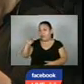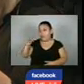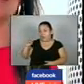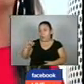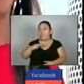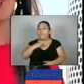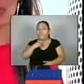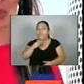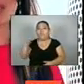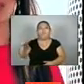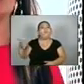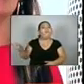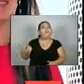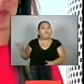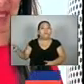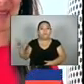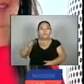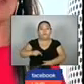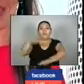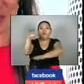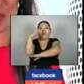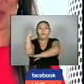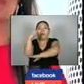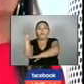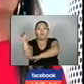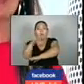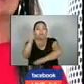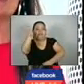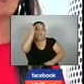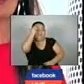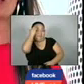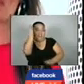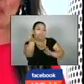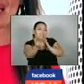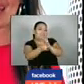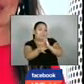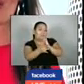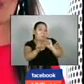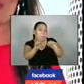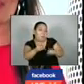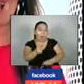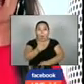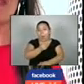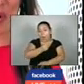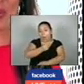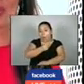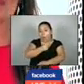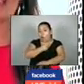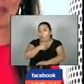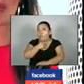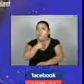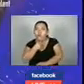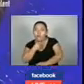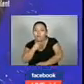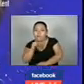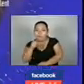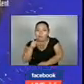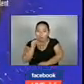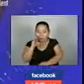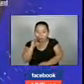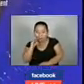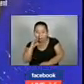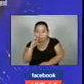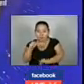nos visita desde Colombia. En este taller conocerás técnicas para voice acting, neutralización de acento y